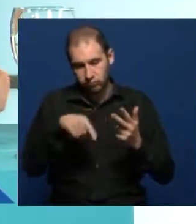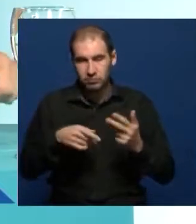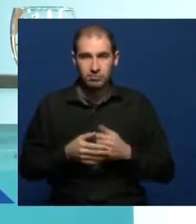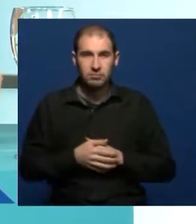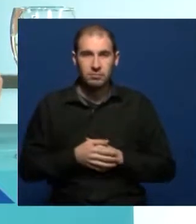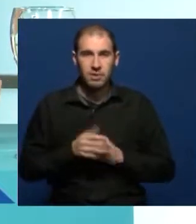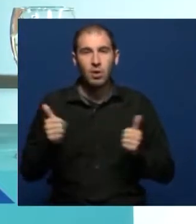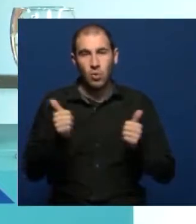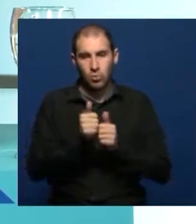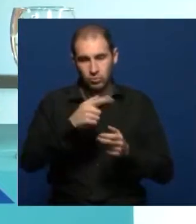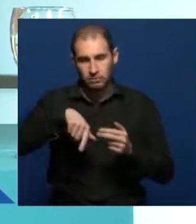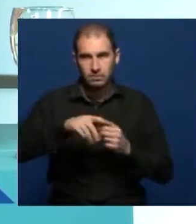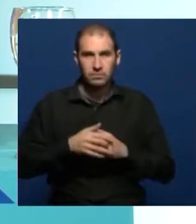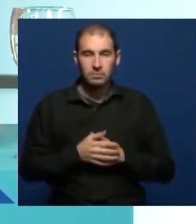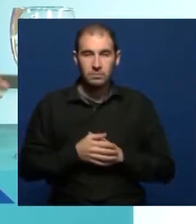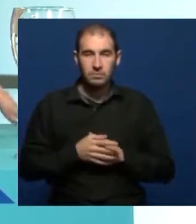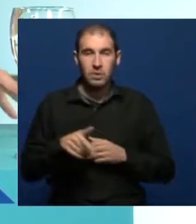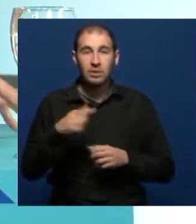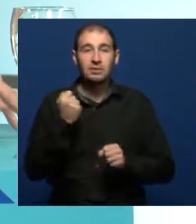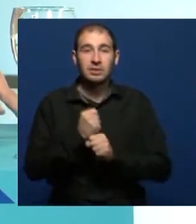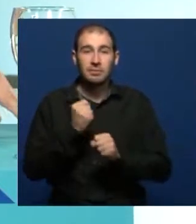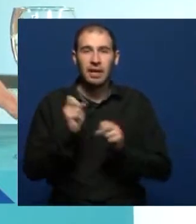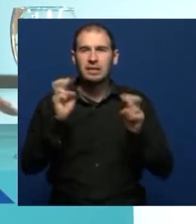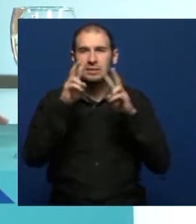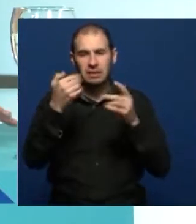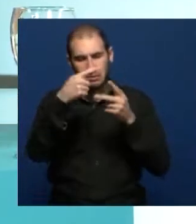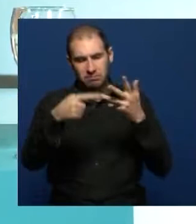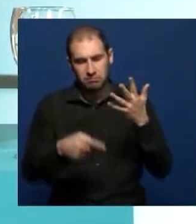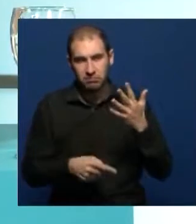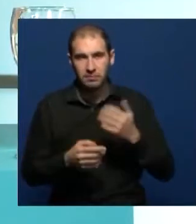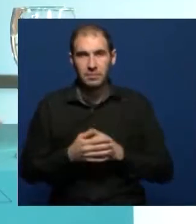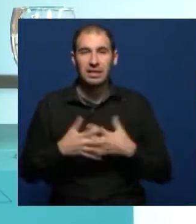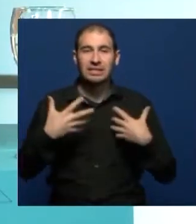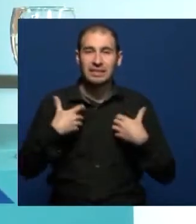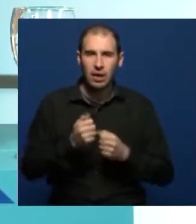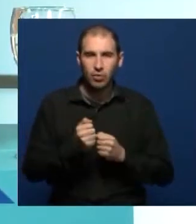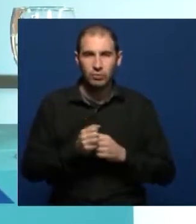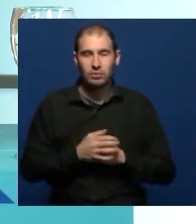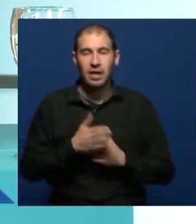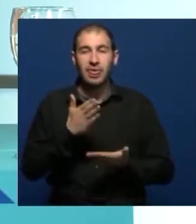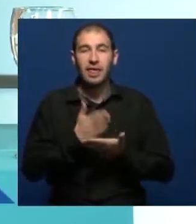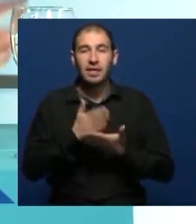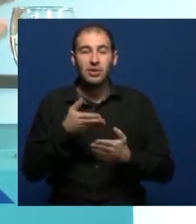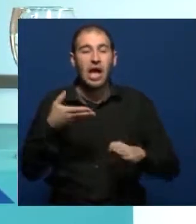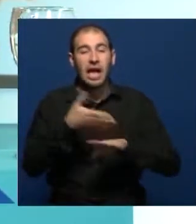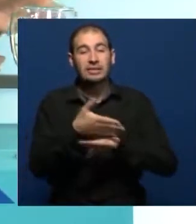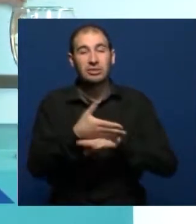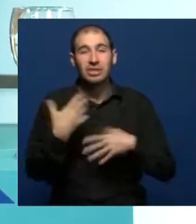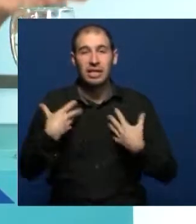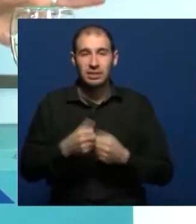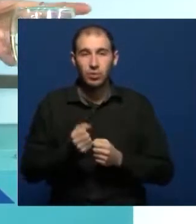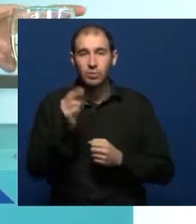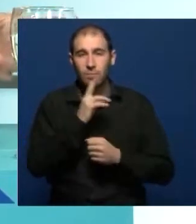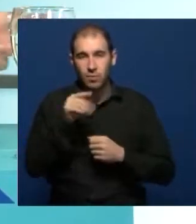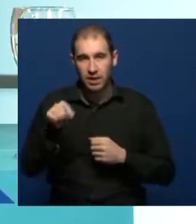que nos acompaña y donde trabajamos estas temáticas. Salud, el derecho al acceso a la salud de